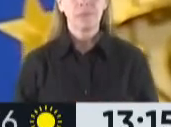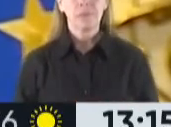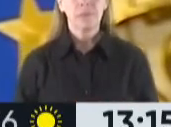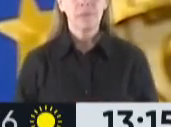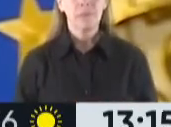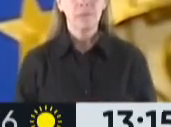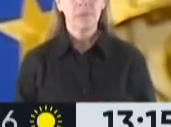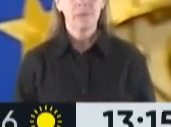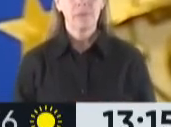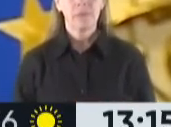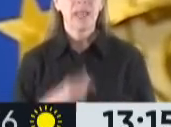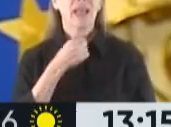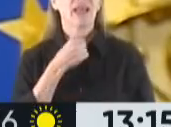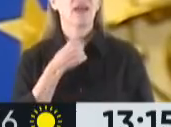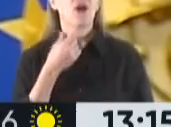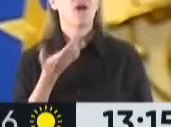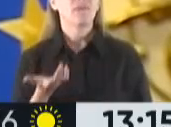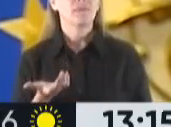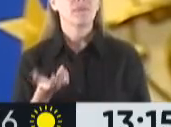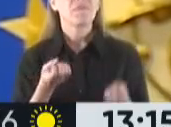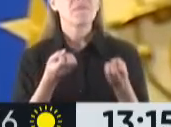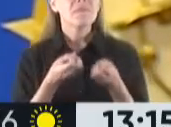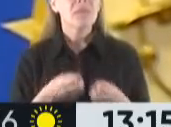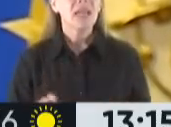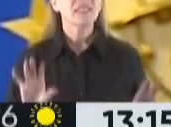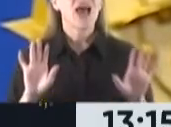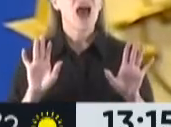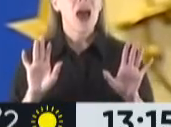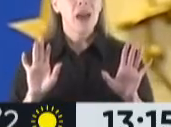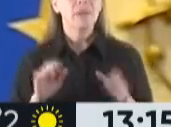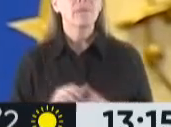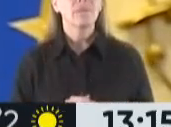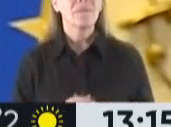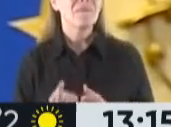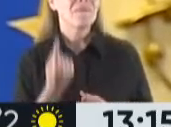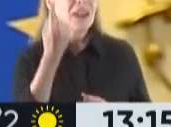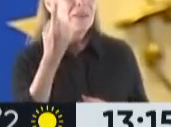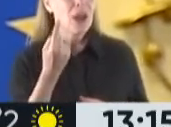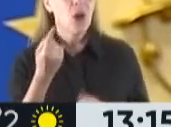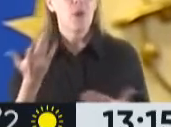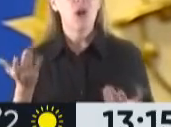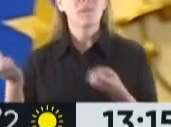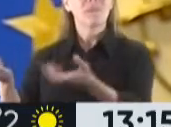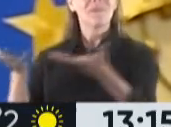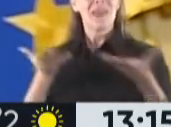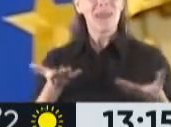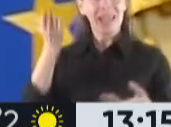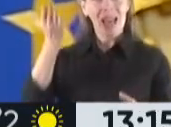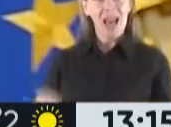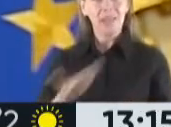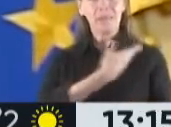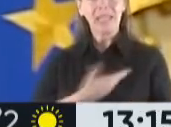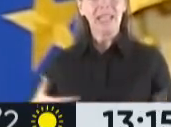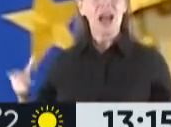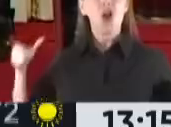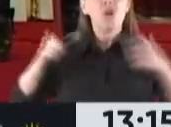Quiero empezar por darle la bienvenida a la señora presidenta de la